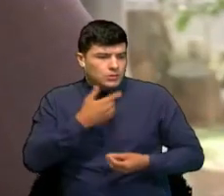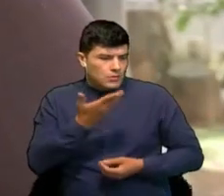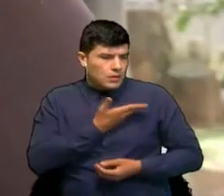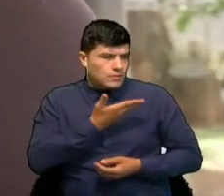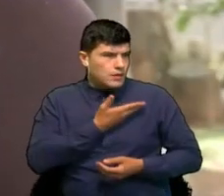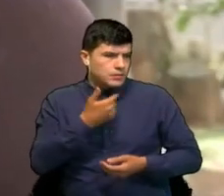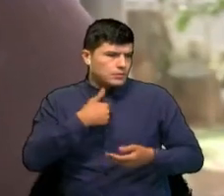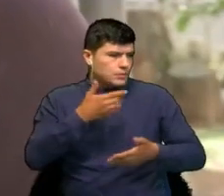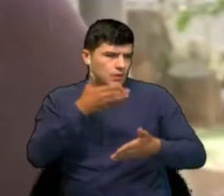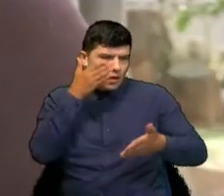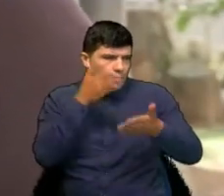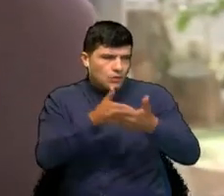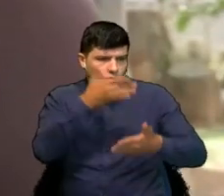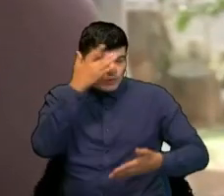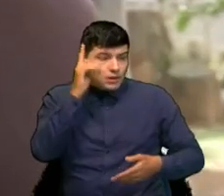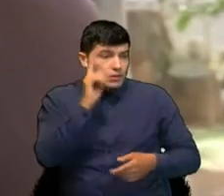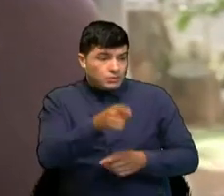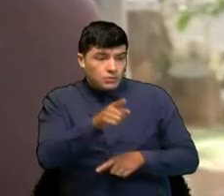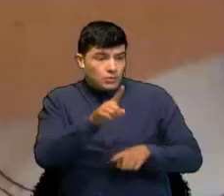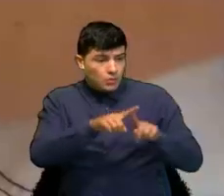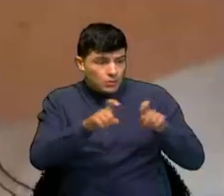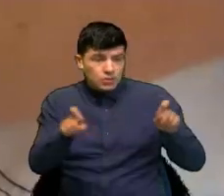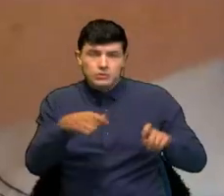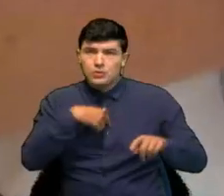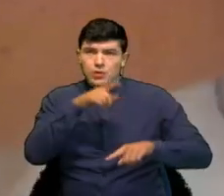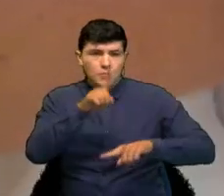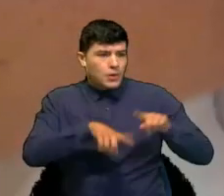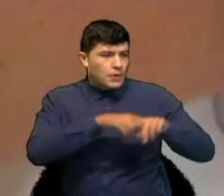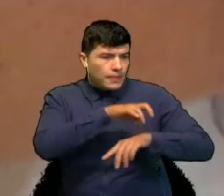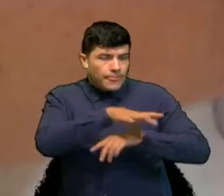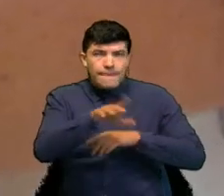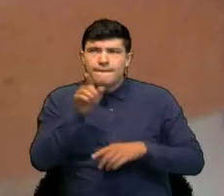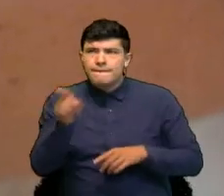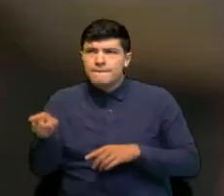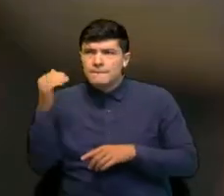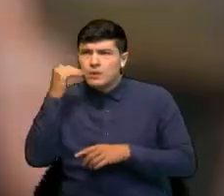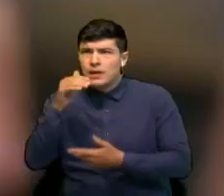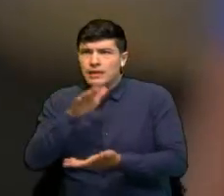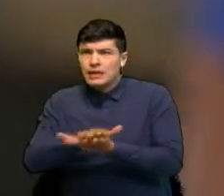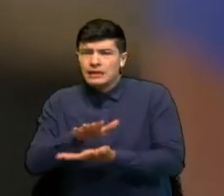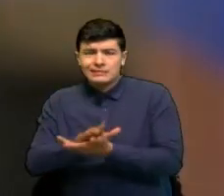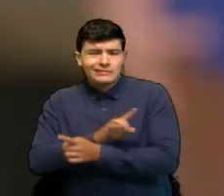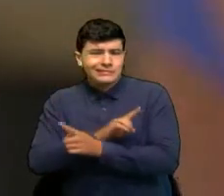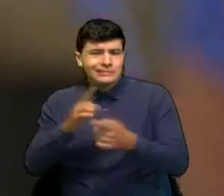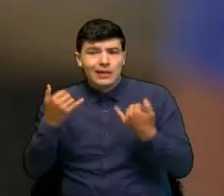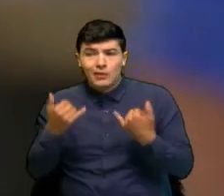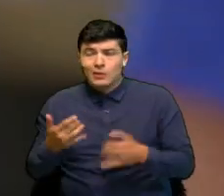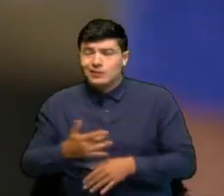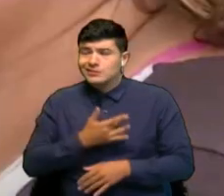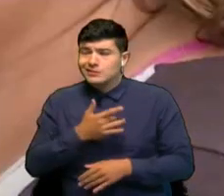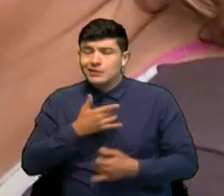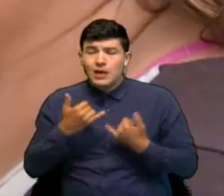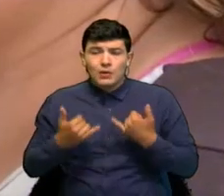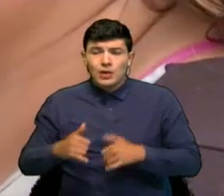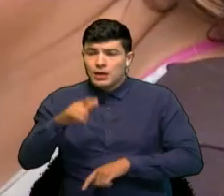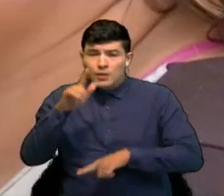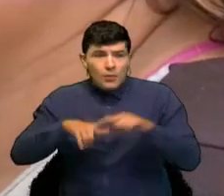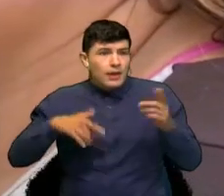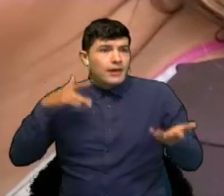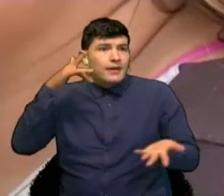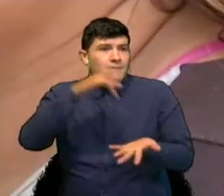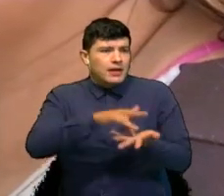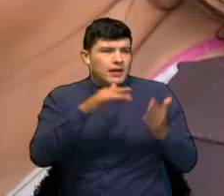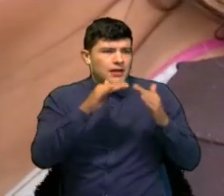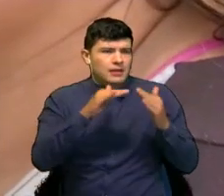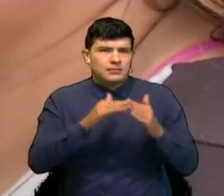porque son cosas de que uno no puede permitir esto le costó su tranquilidad y la de su familia ahora no puede ni llegar a su casa